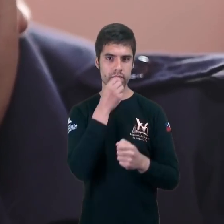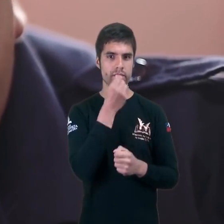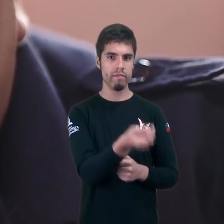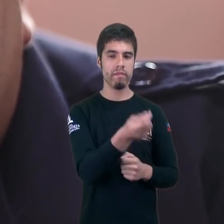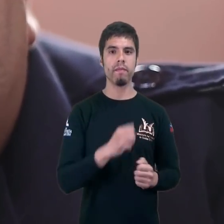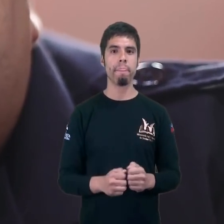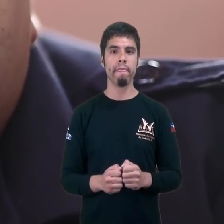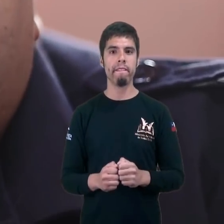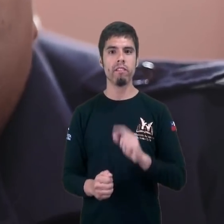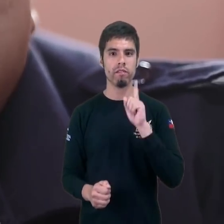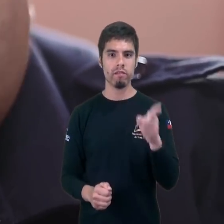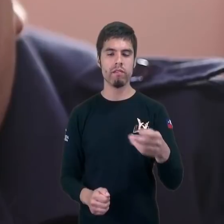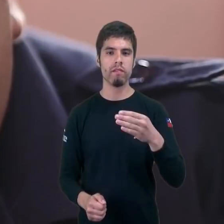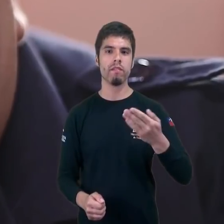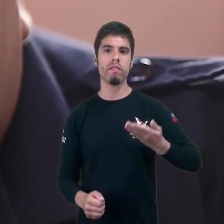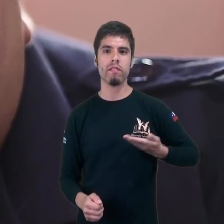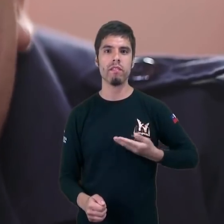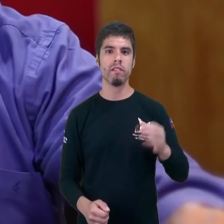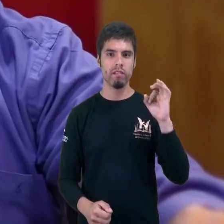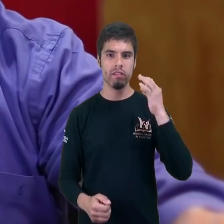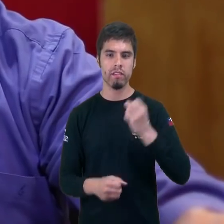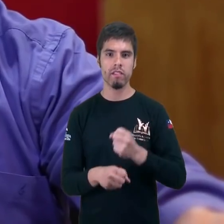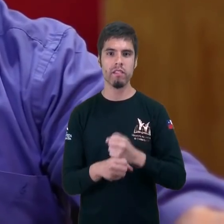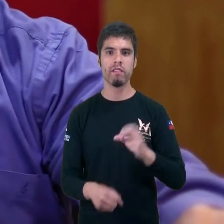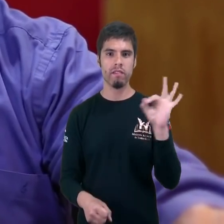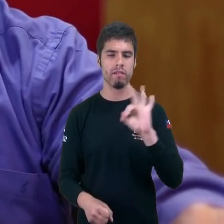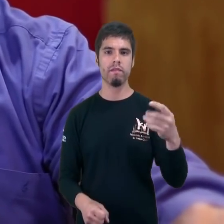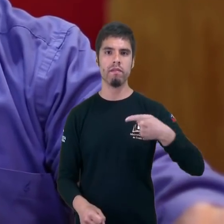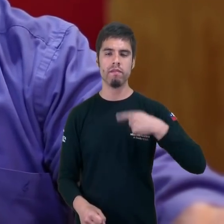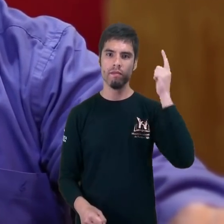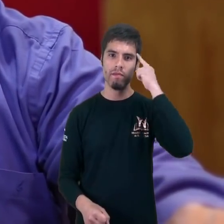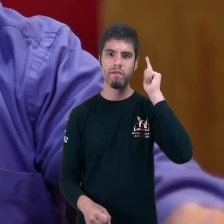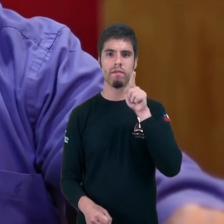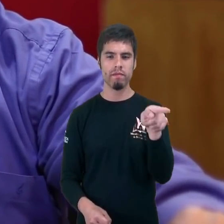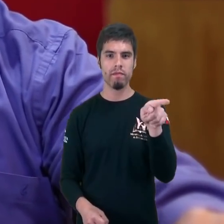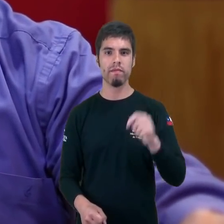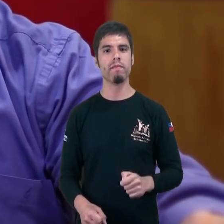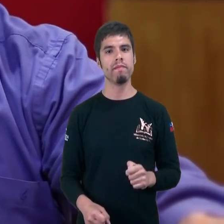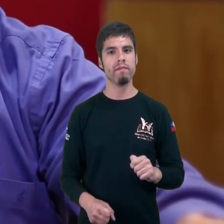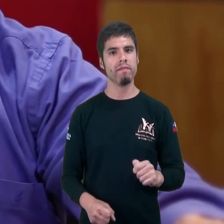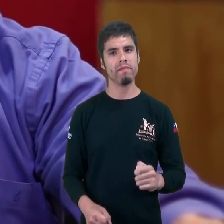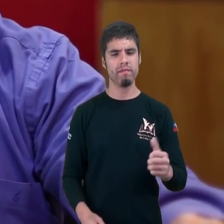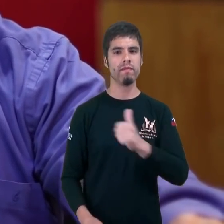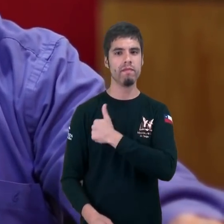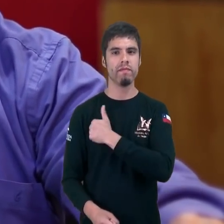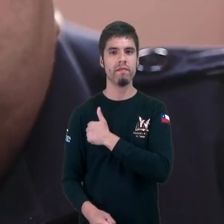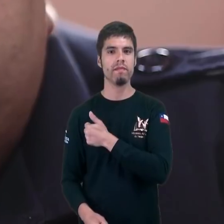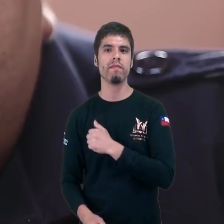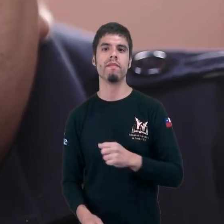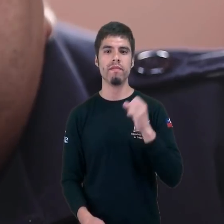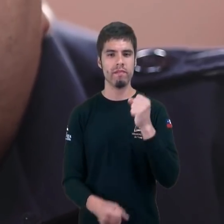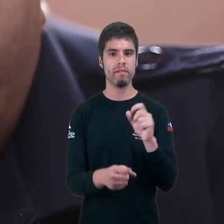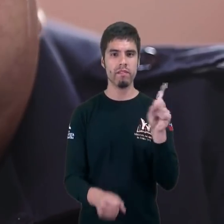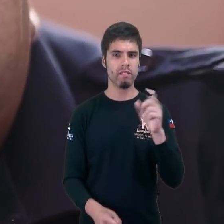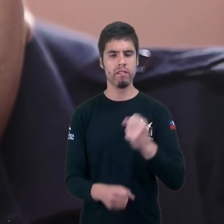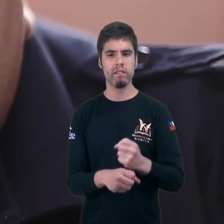notificarlo de que debe trabajar también los días sábados. Yo sé que usted procesa la religión adventista,